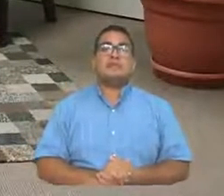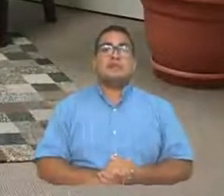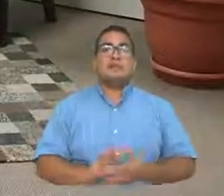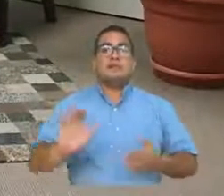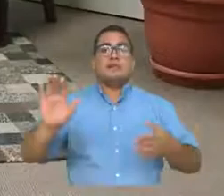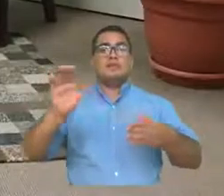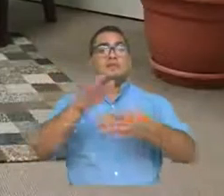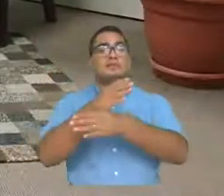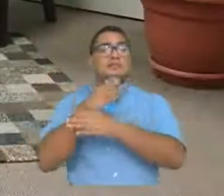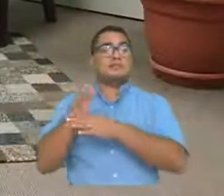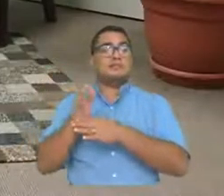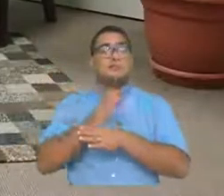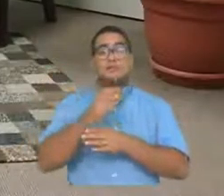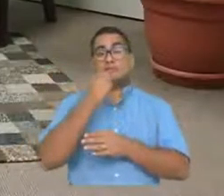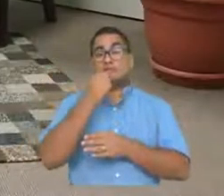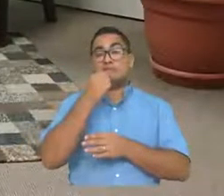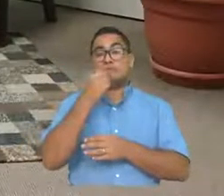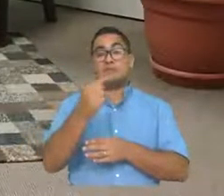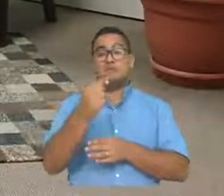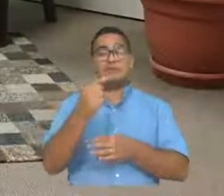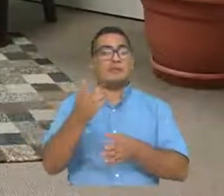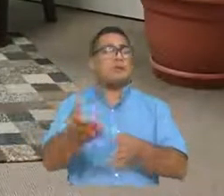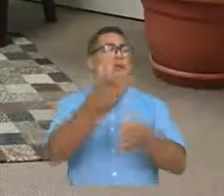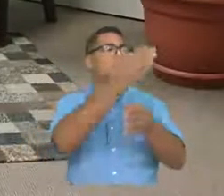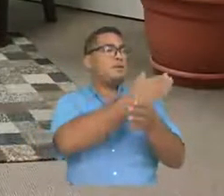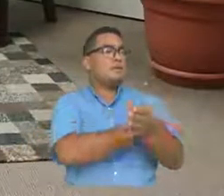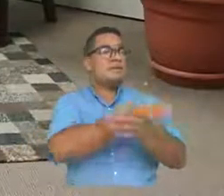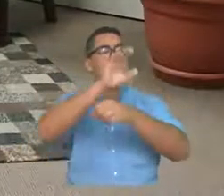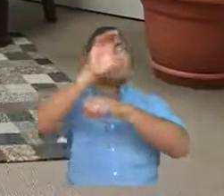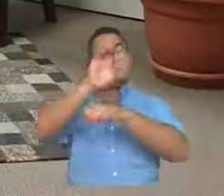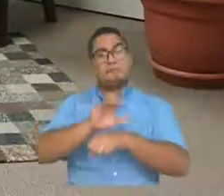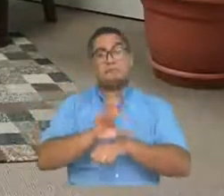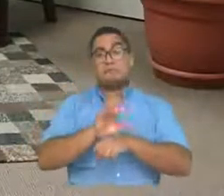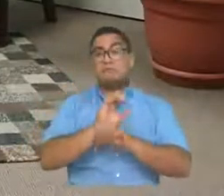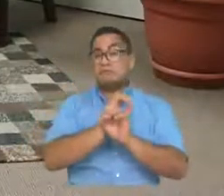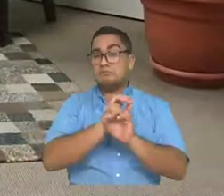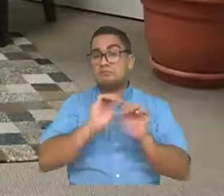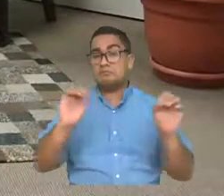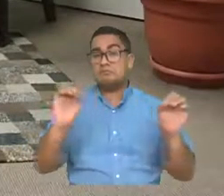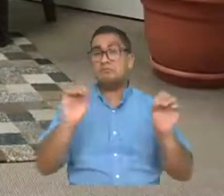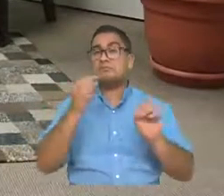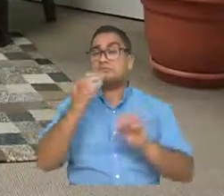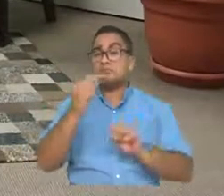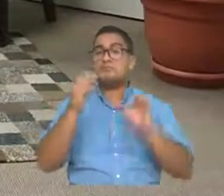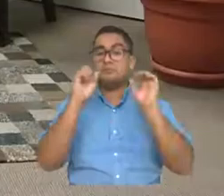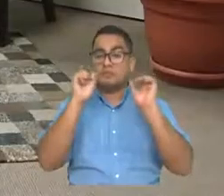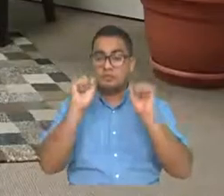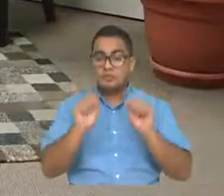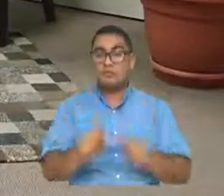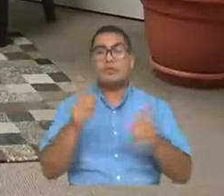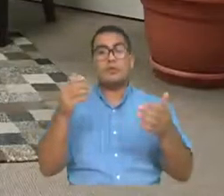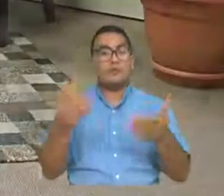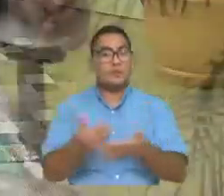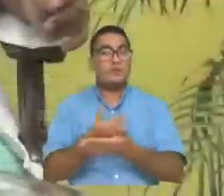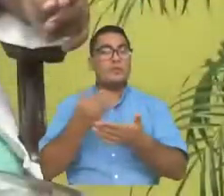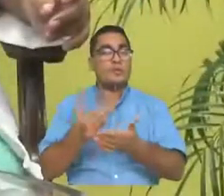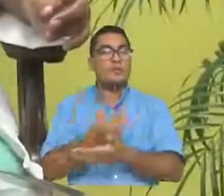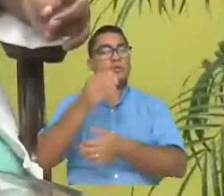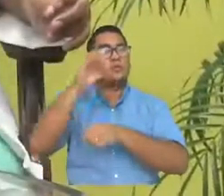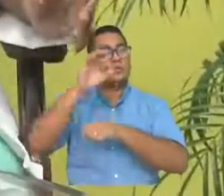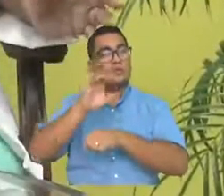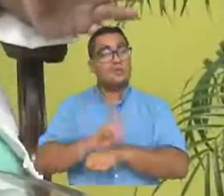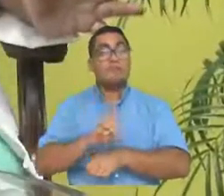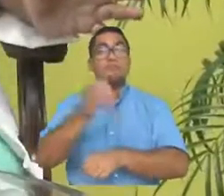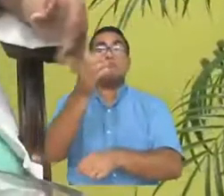preferible. Porque por la saliva pueden caer en el cabello. En el cabello, y entonces, y estarlo lavando pues